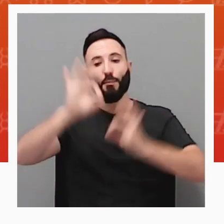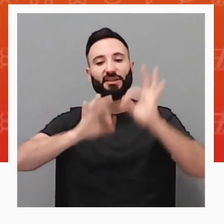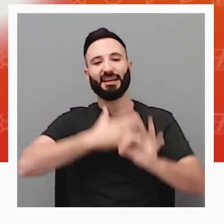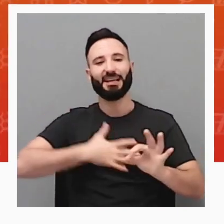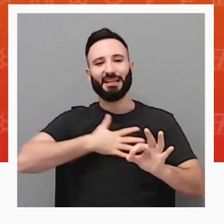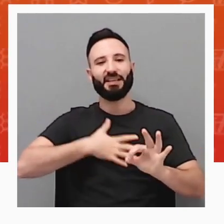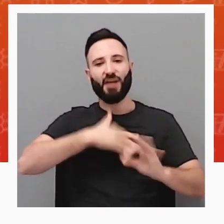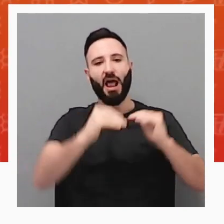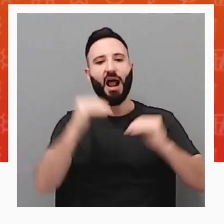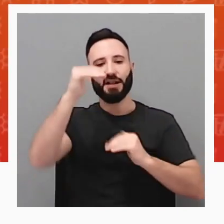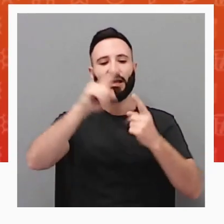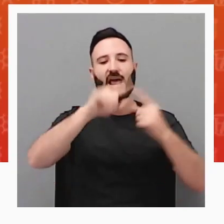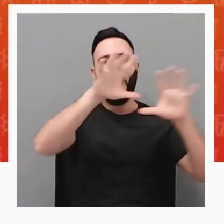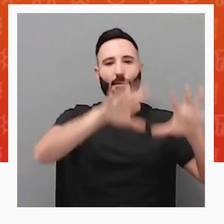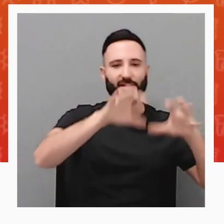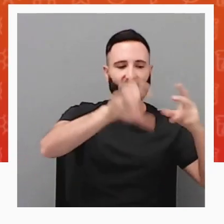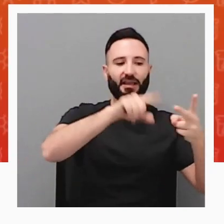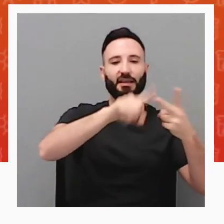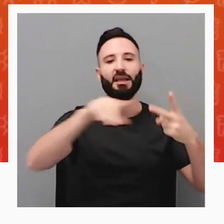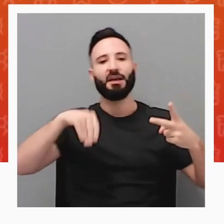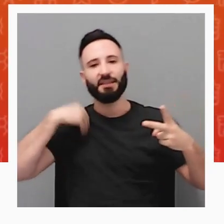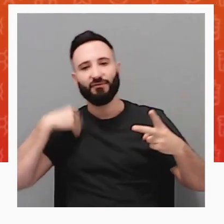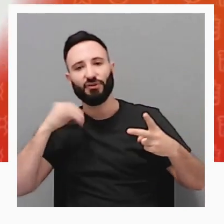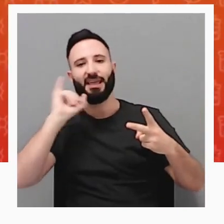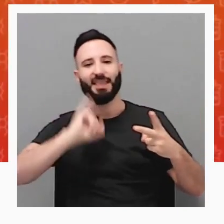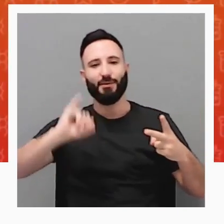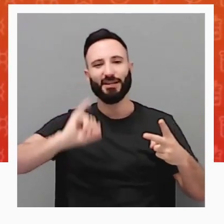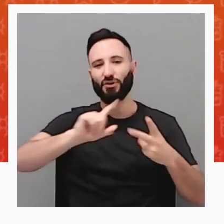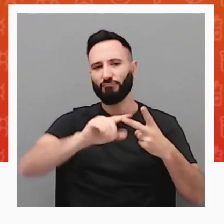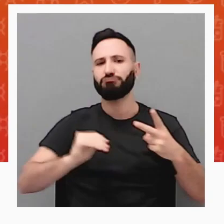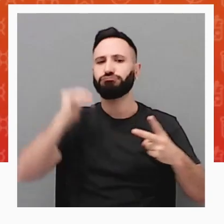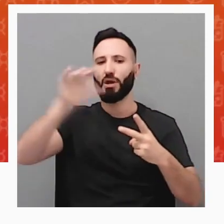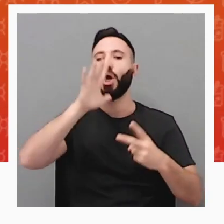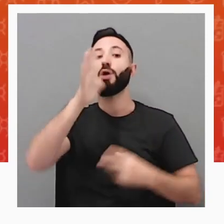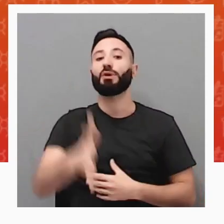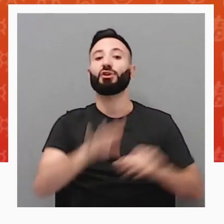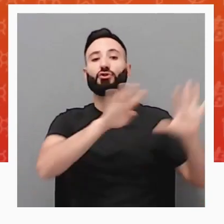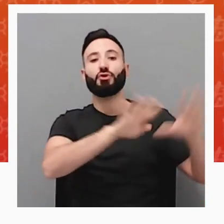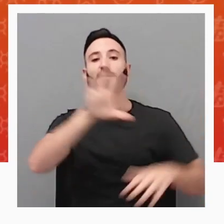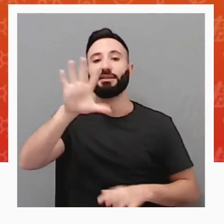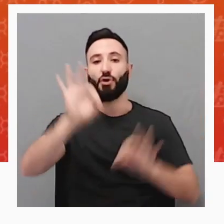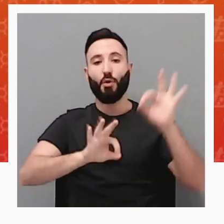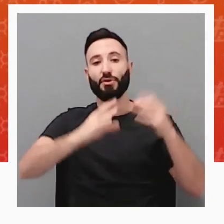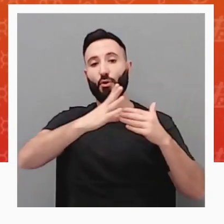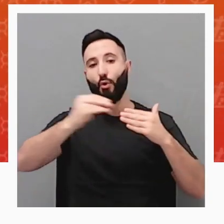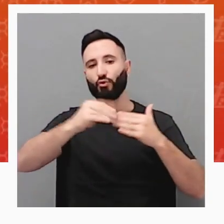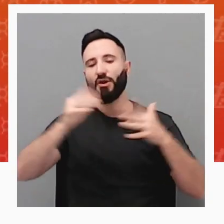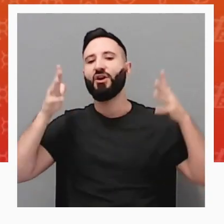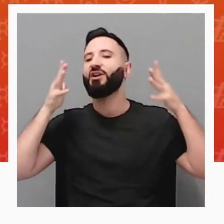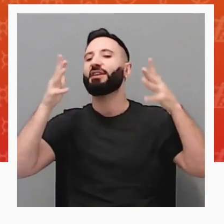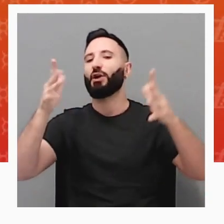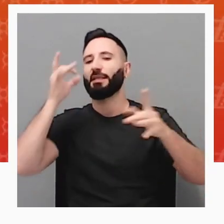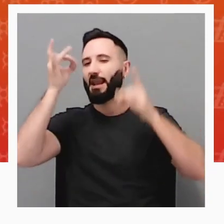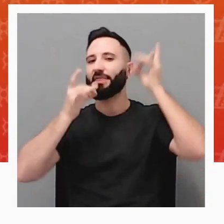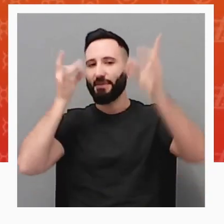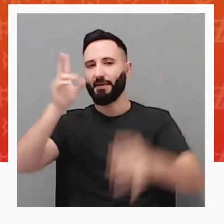tanto en aprendizaje como en disfrute y diversión. Por eso, el 95% de los usuarios recomendarían esta actividad.